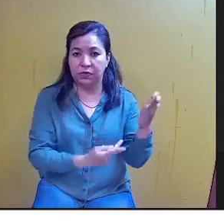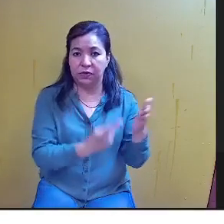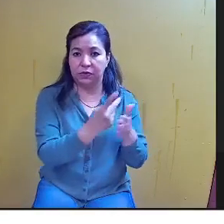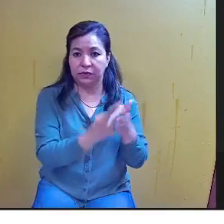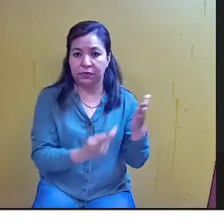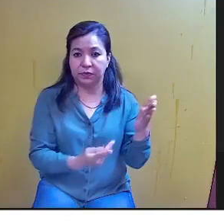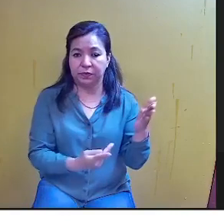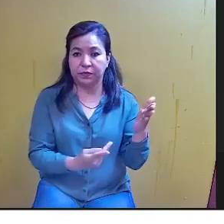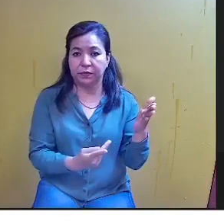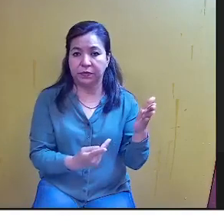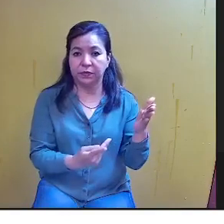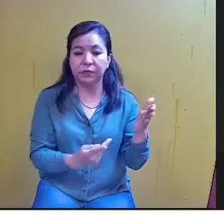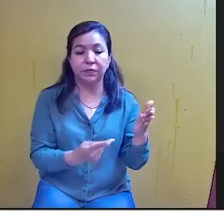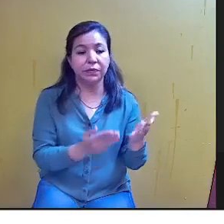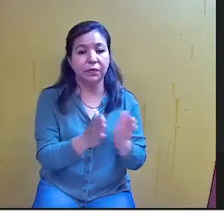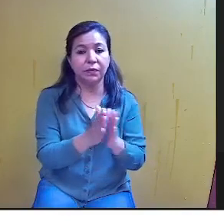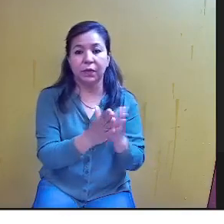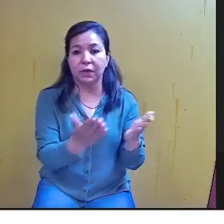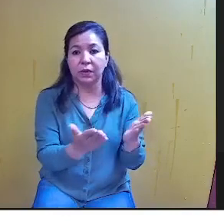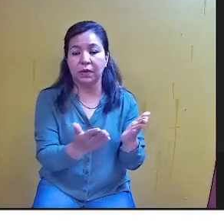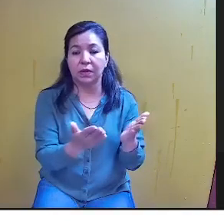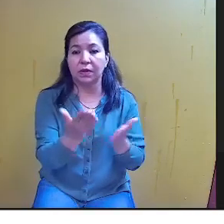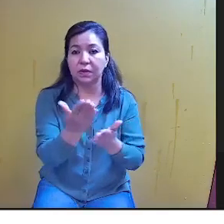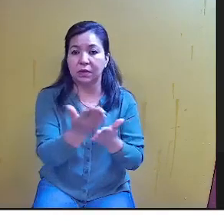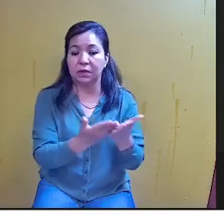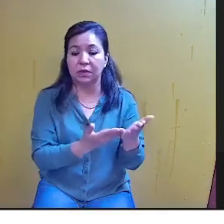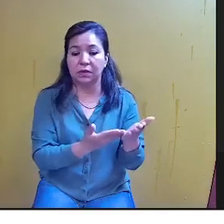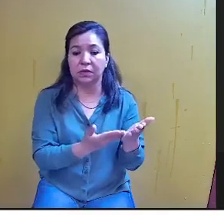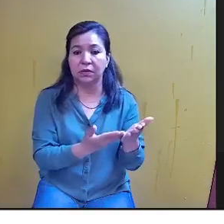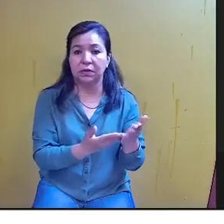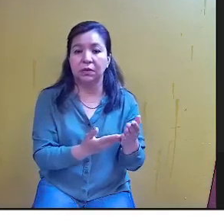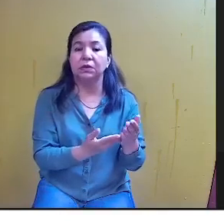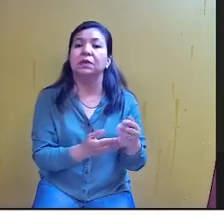resolución relativo al expediente